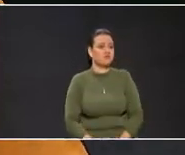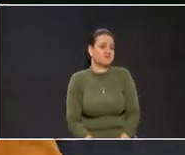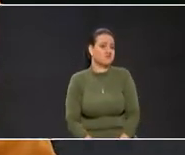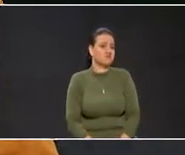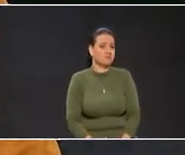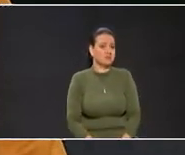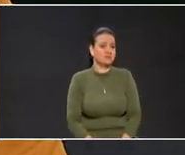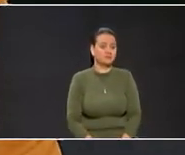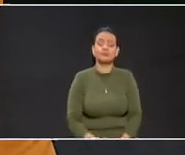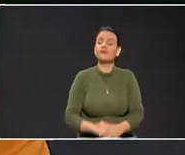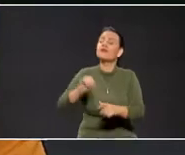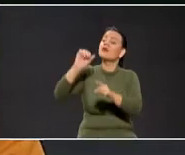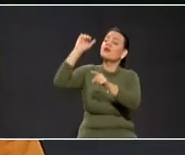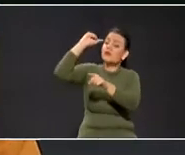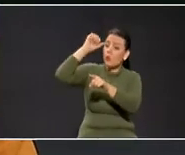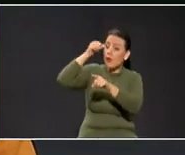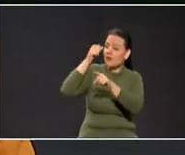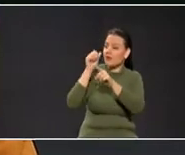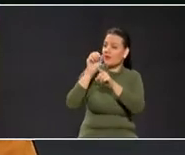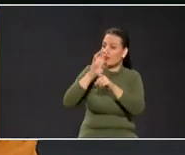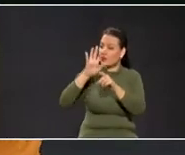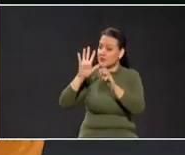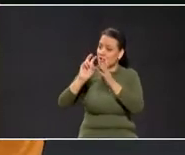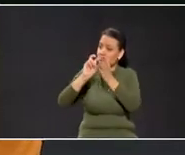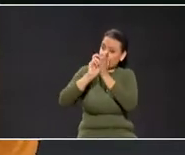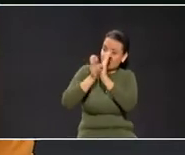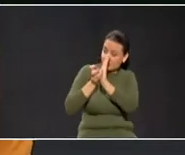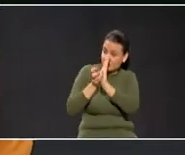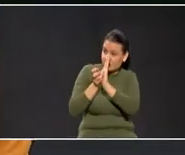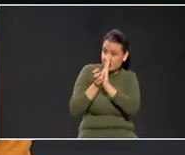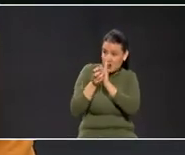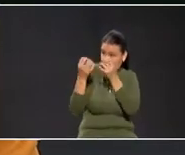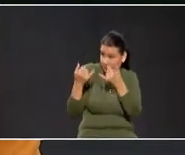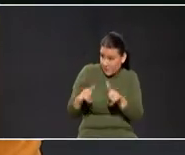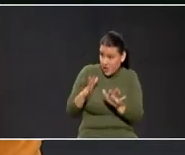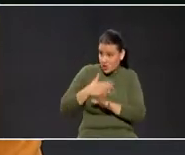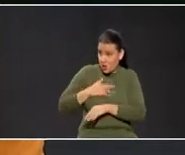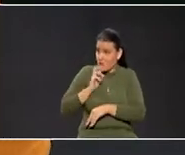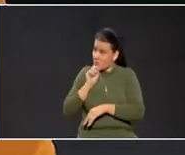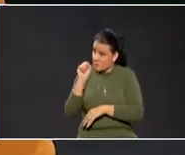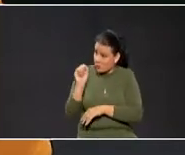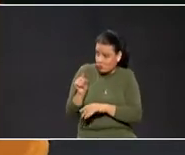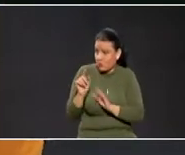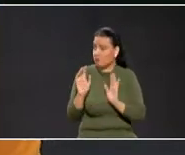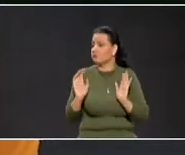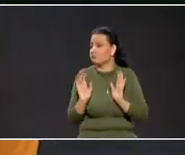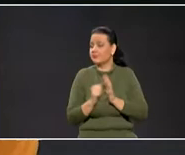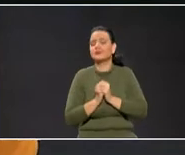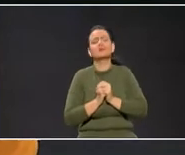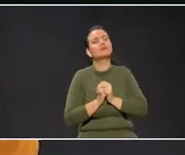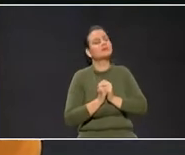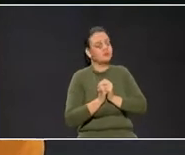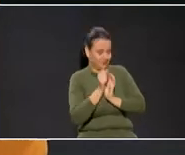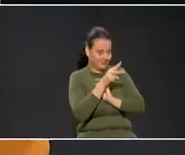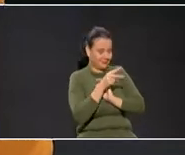tiene recuerde usted 45 segundos concluye le hago la contrapregunta no incluiría